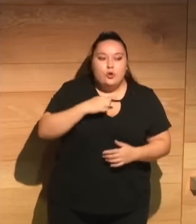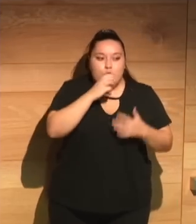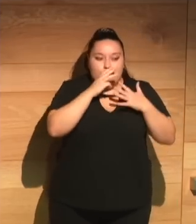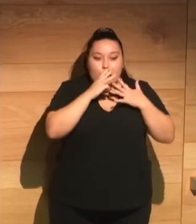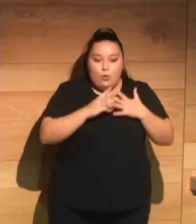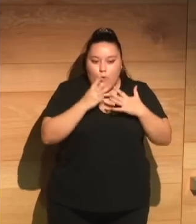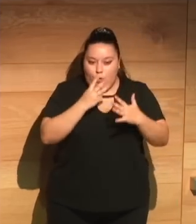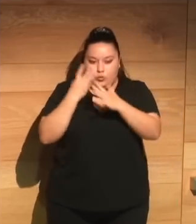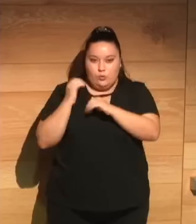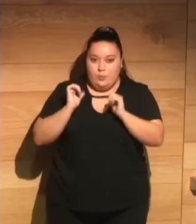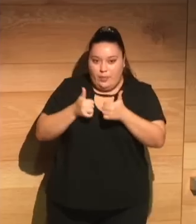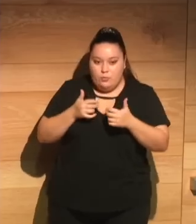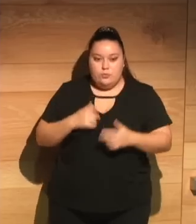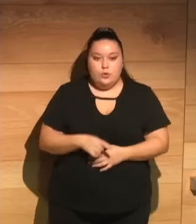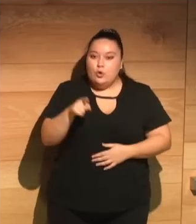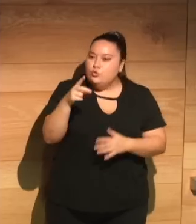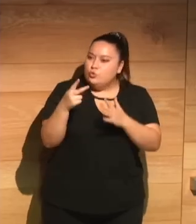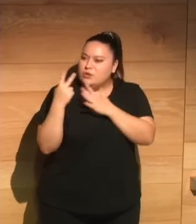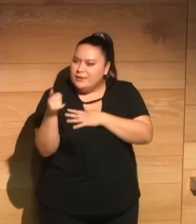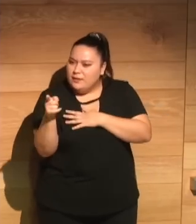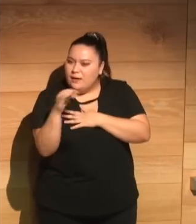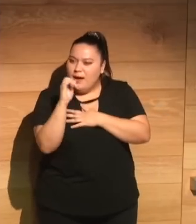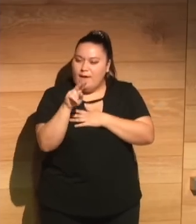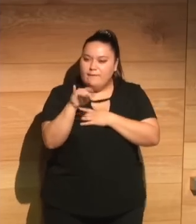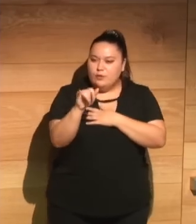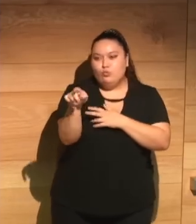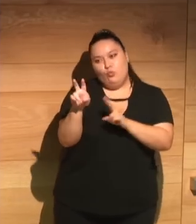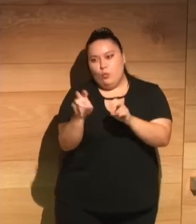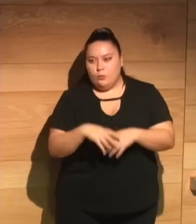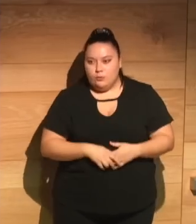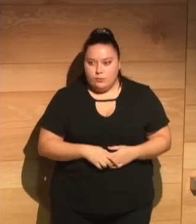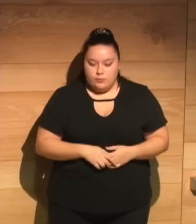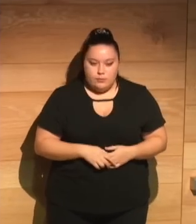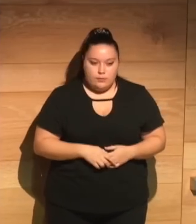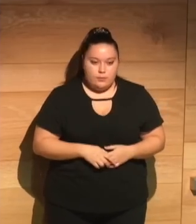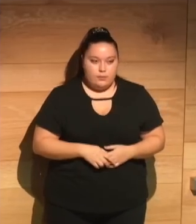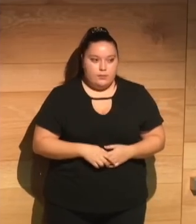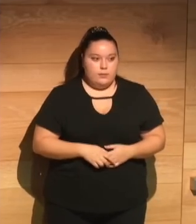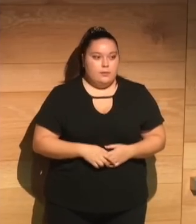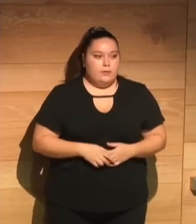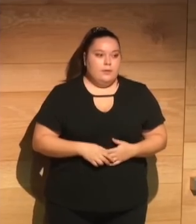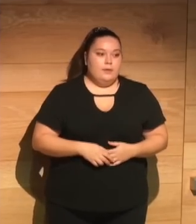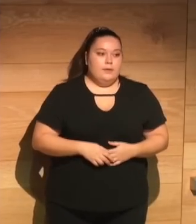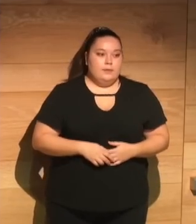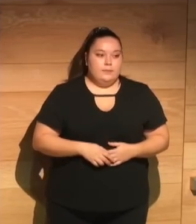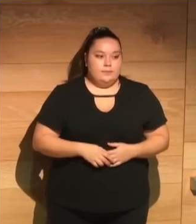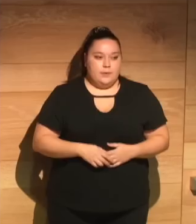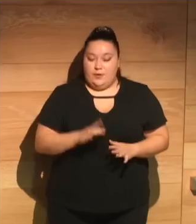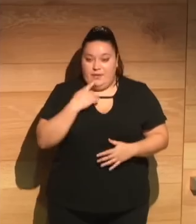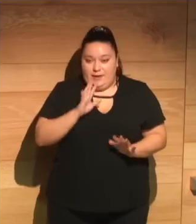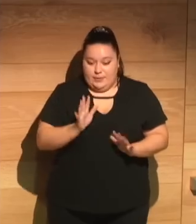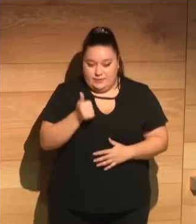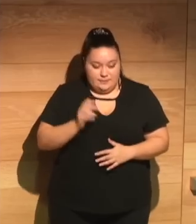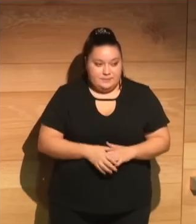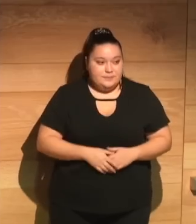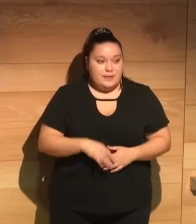si a mí hace 8 años. Tú 7, Javi. Que no, tú eres, tú 7, Javi. Que tú eres el nuevo. En Telefónica, yo soy el nuevo, de verdad. Oye, bueno, no voy a decir nada. Pero